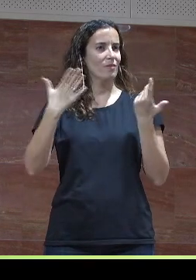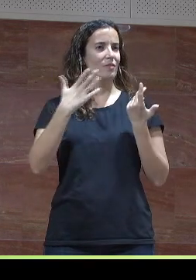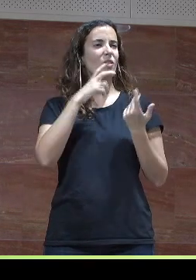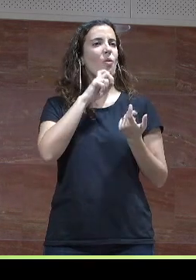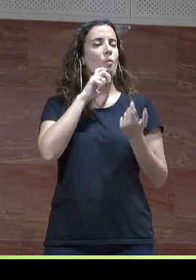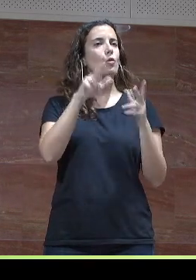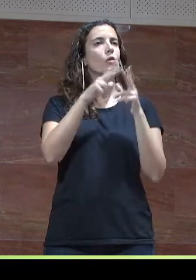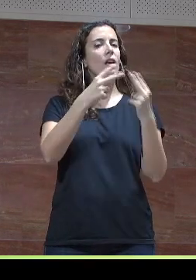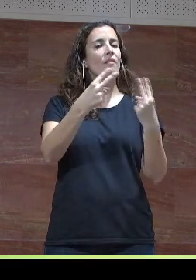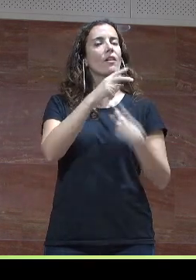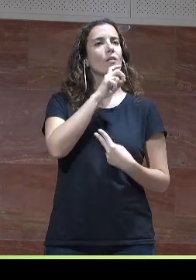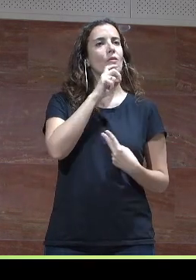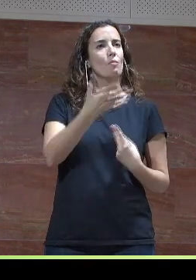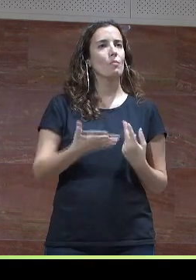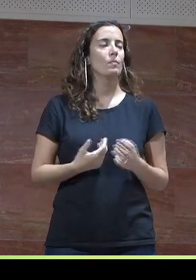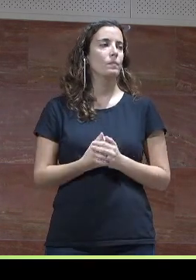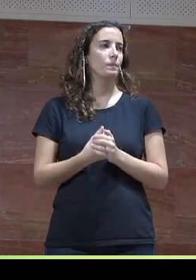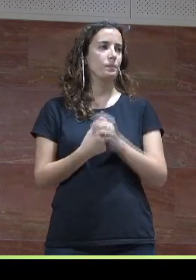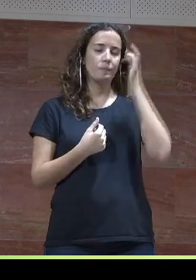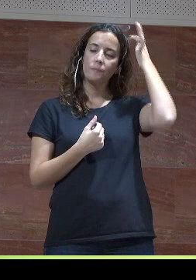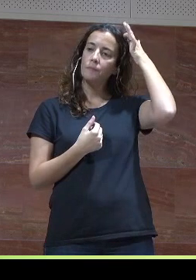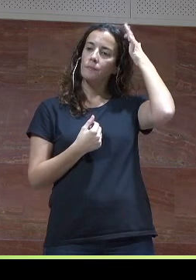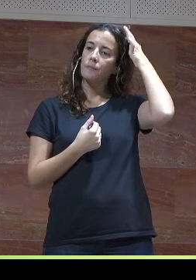ve, qué es lo que somos.